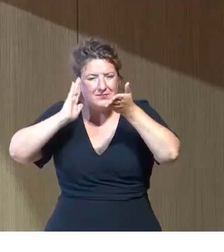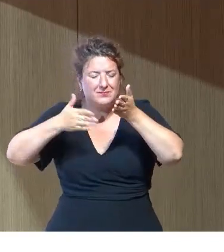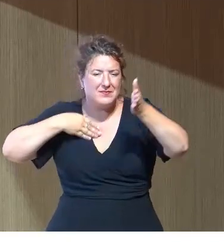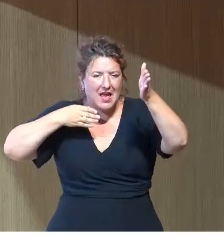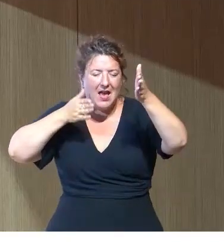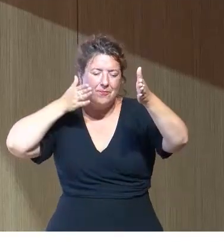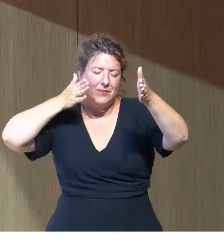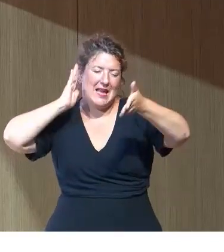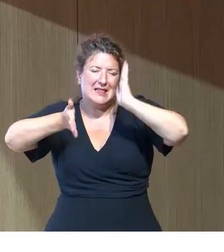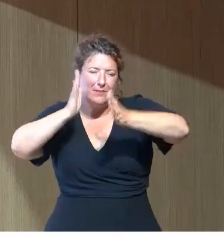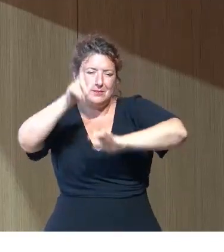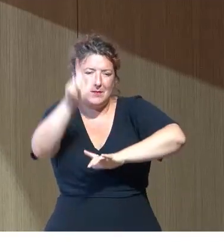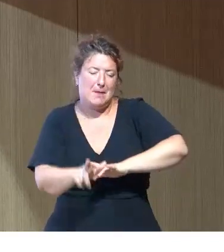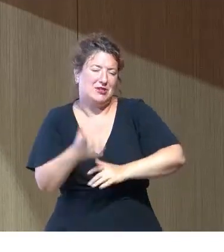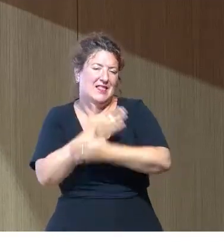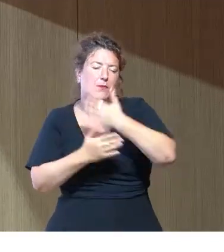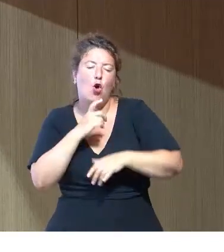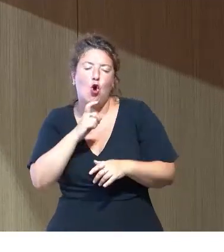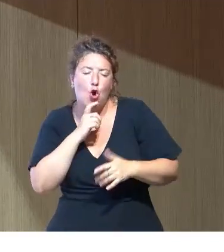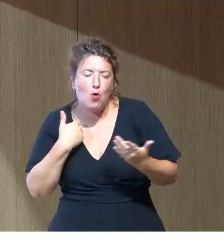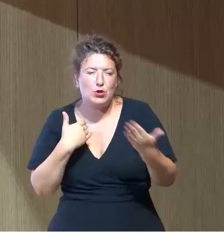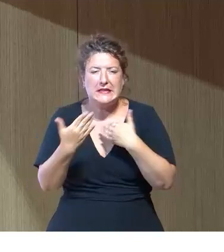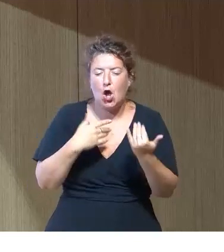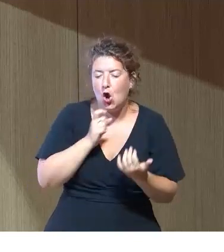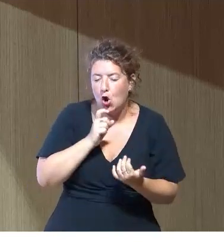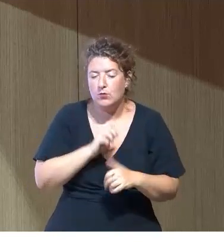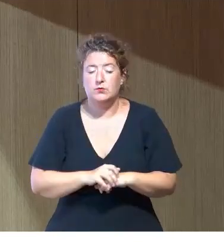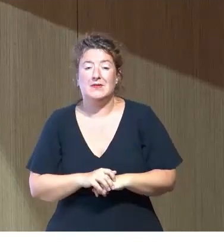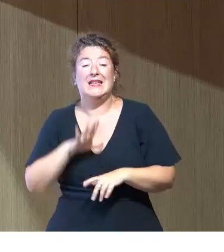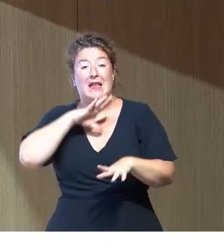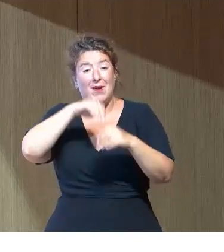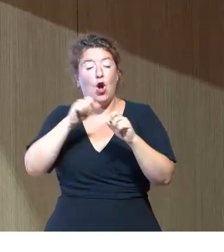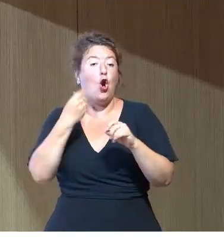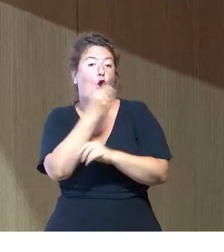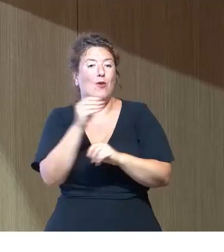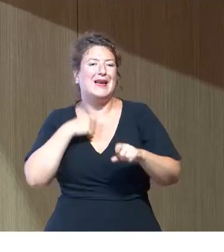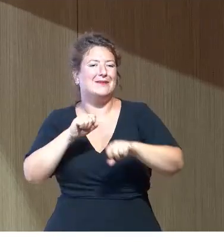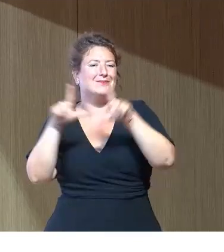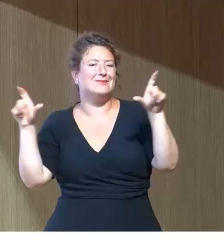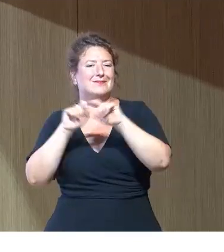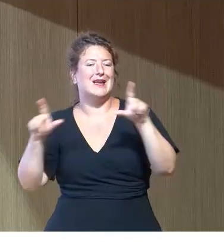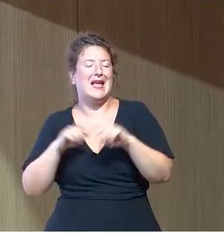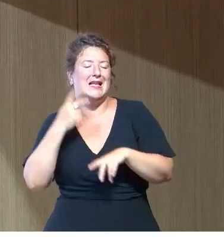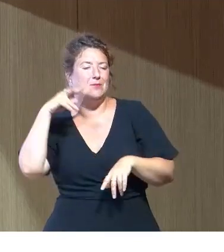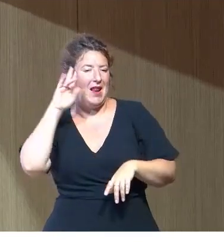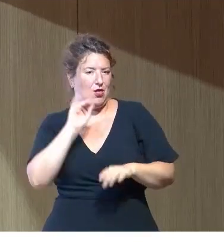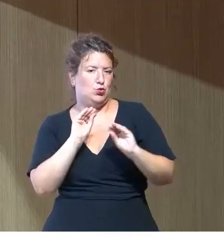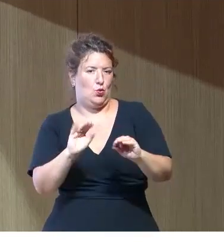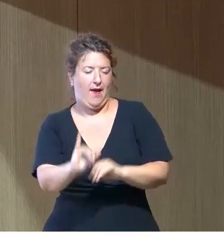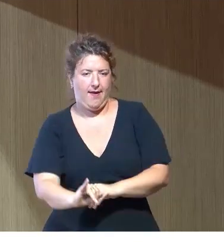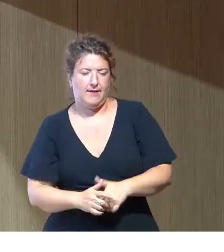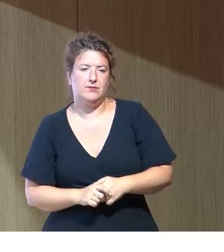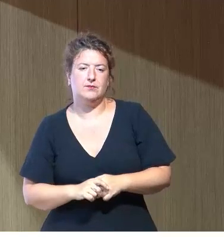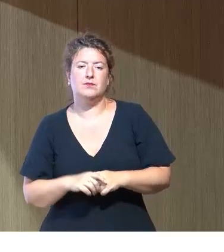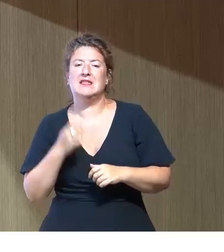y los propios jóvenes pueden ver experiencias de otros jóvenes que ya tienen una historia de éxito que ya tienen su proyecto de vida